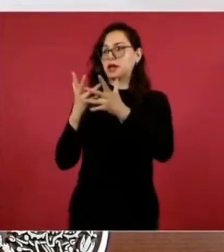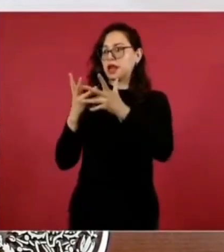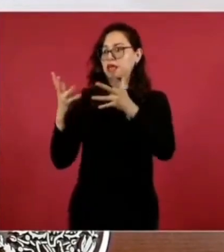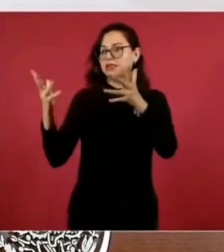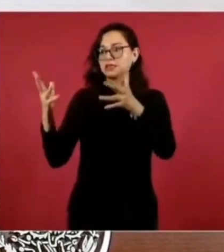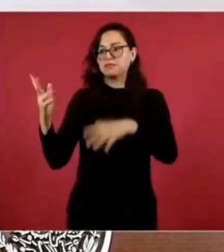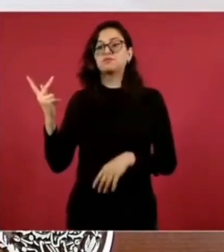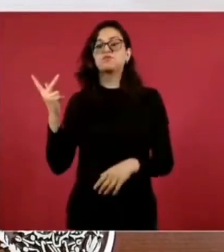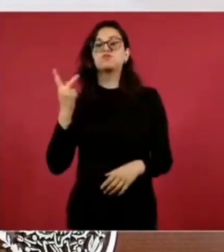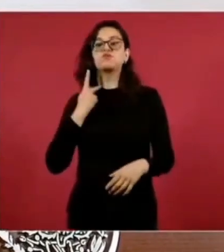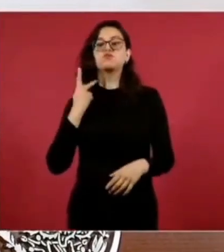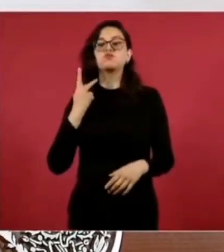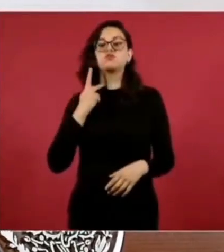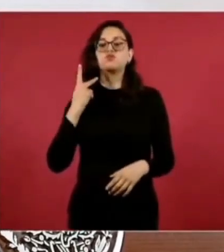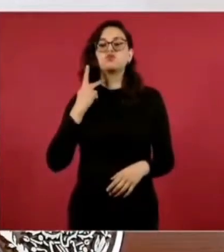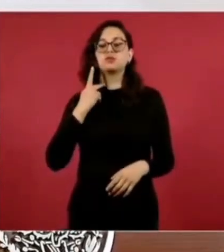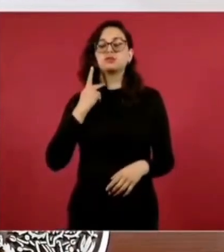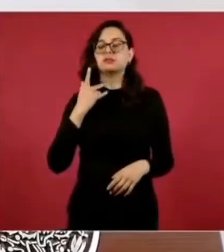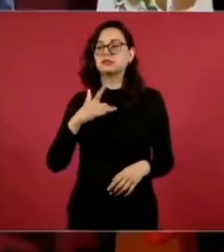siempre